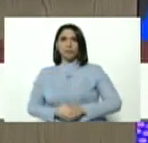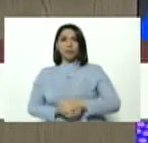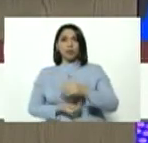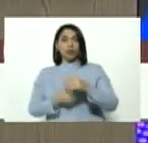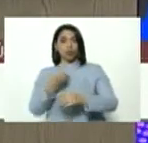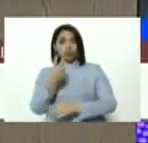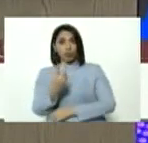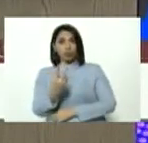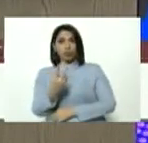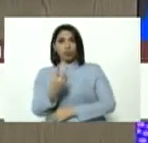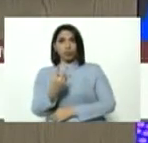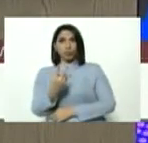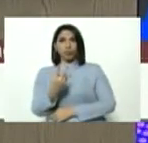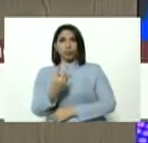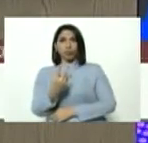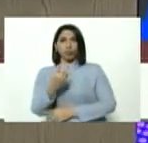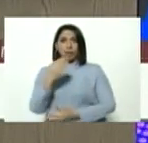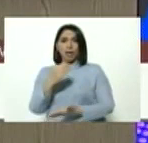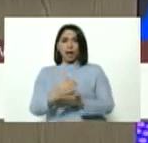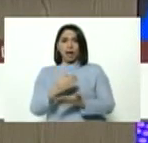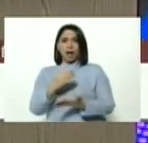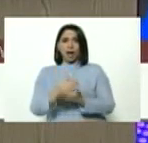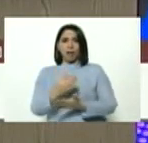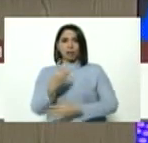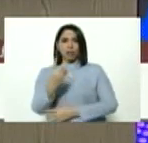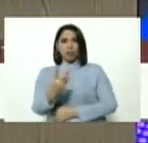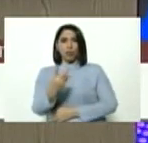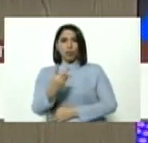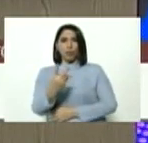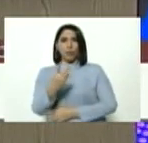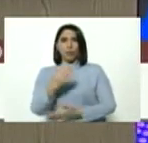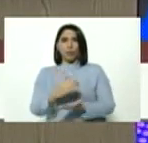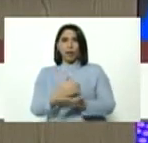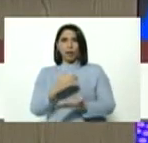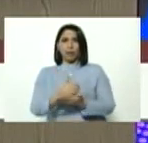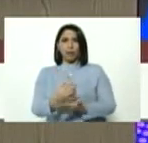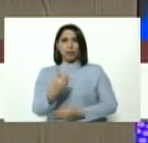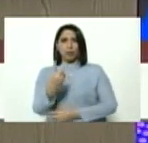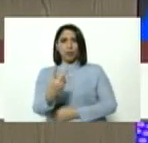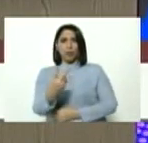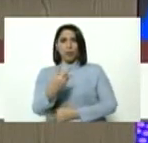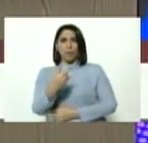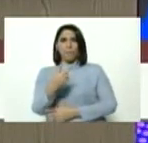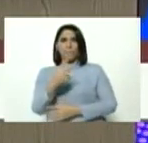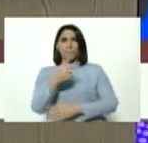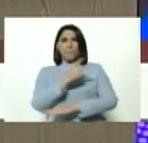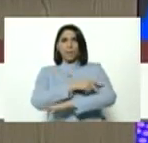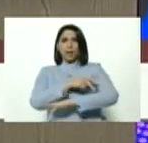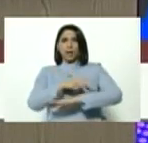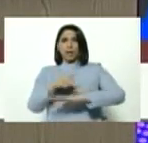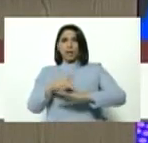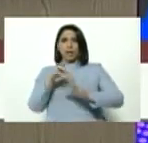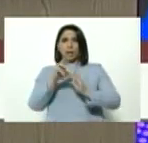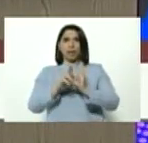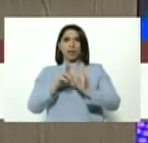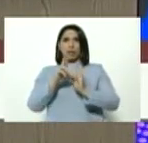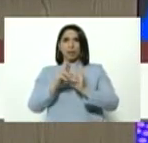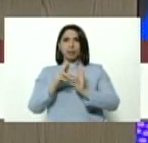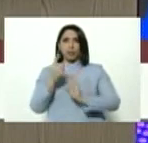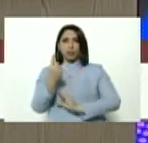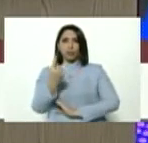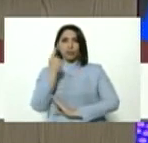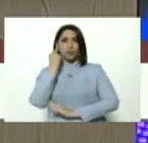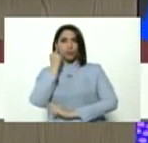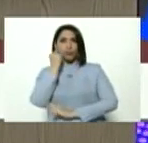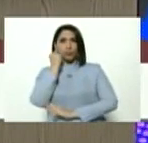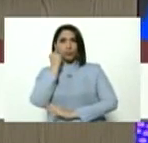Dos de Catia, dos de la parroquia Sucre y dos de la parroquia El Recreo. Una señora de